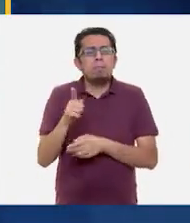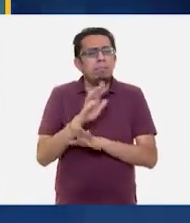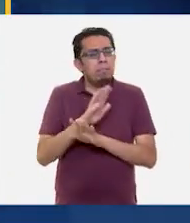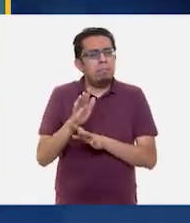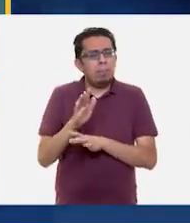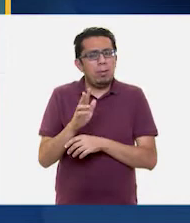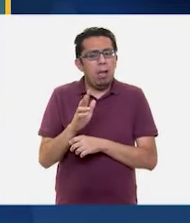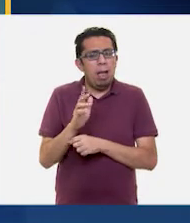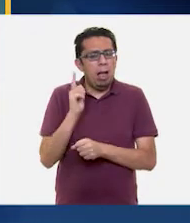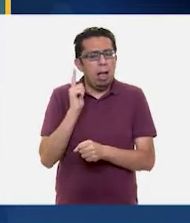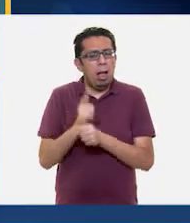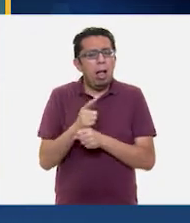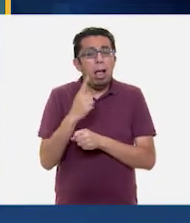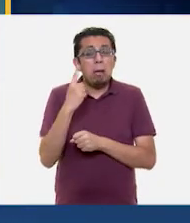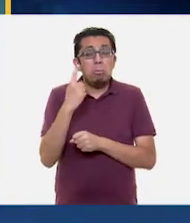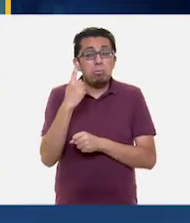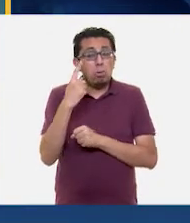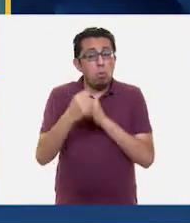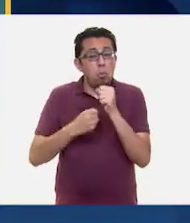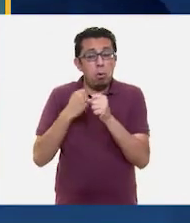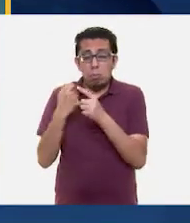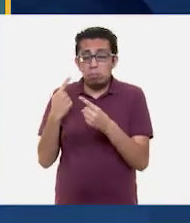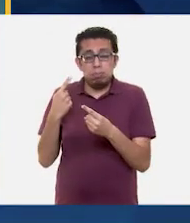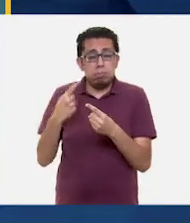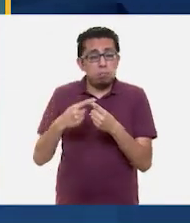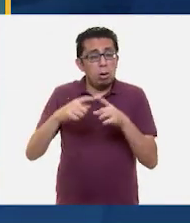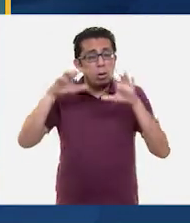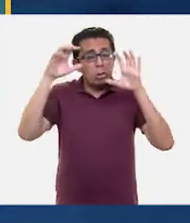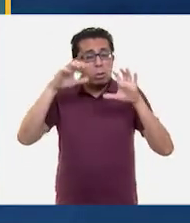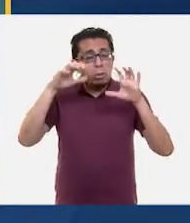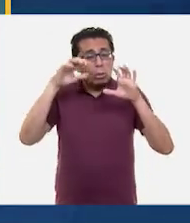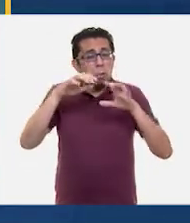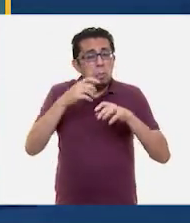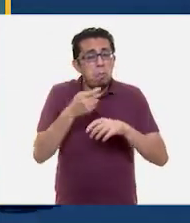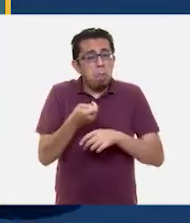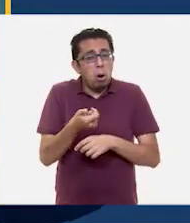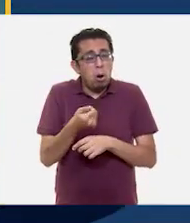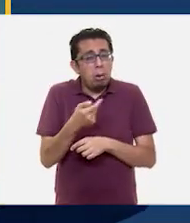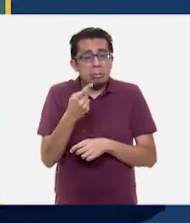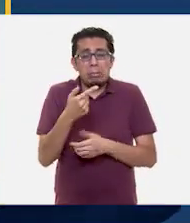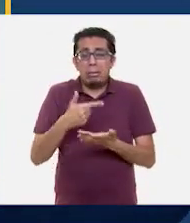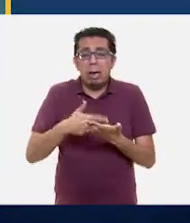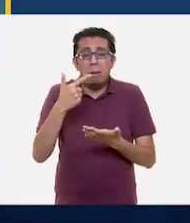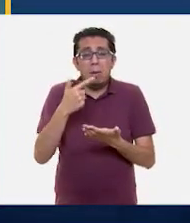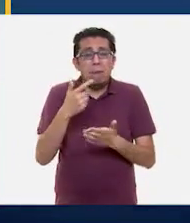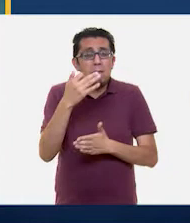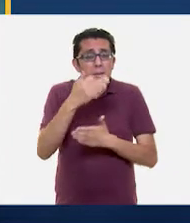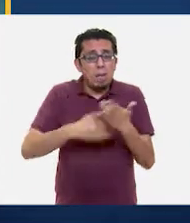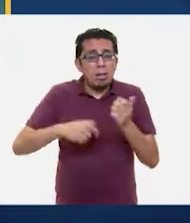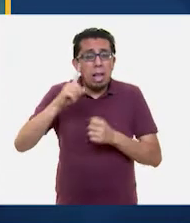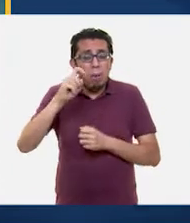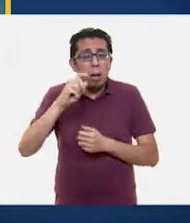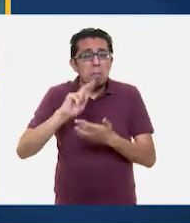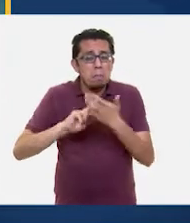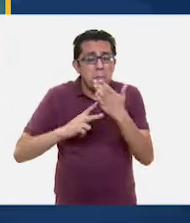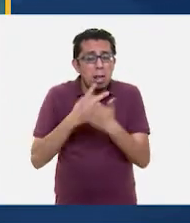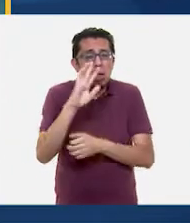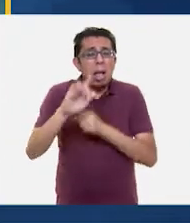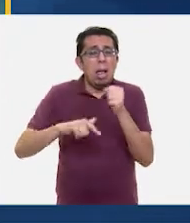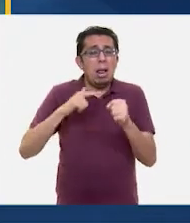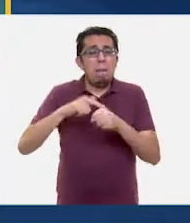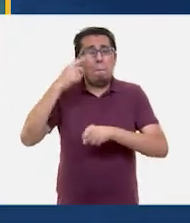que este año casi no ha llovido? Y eso es muy grave, Cupertino. Al faltar agua, muchas plantas y animales están en